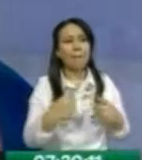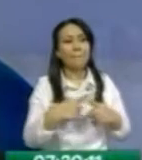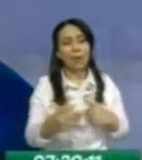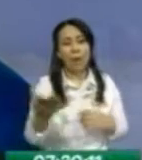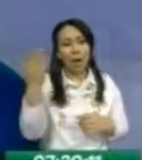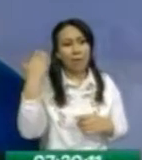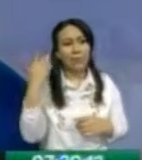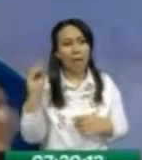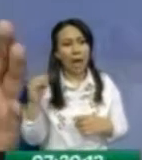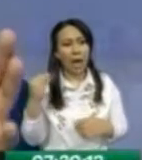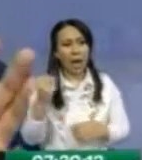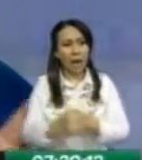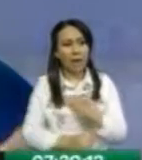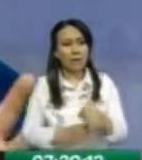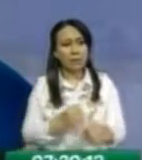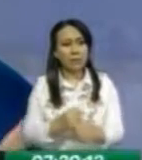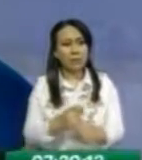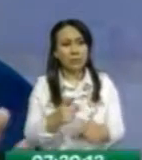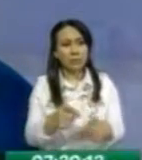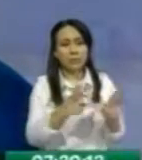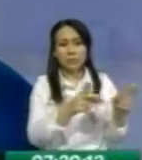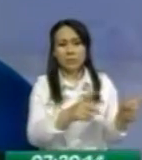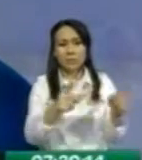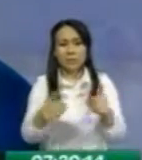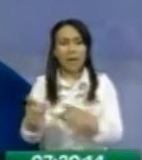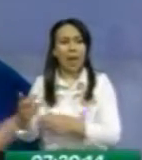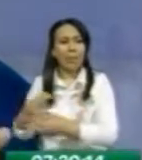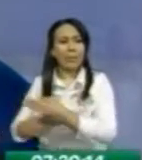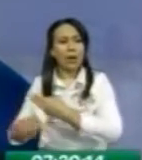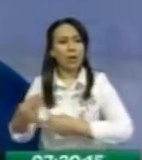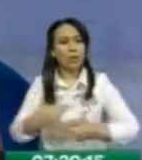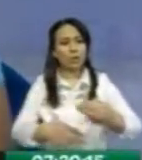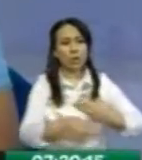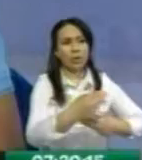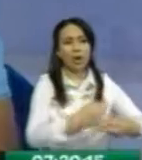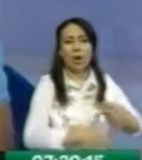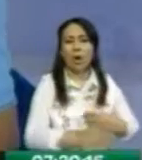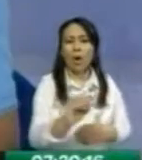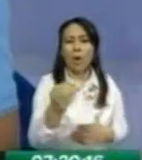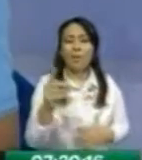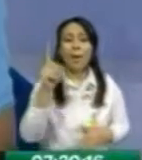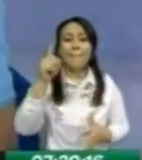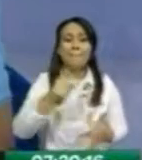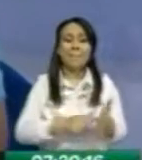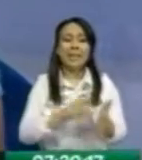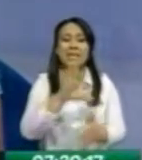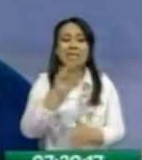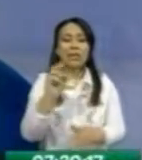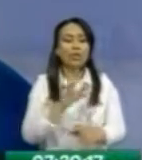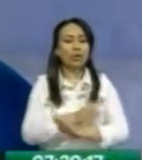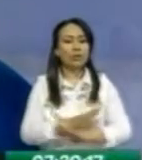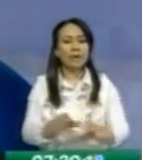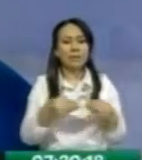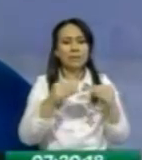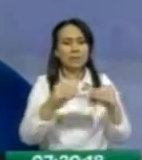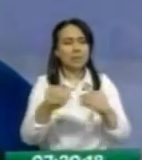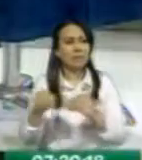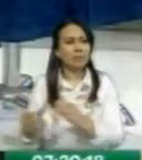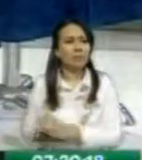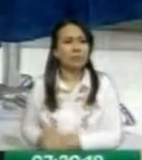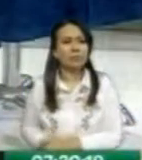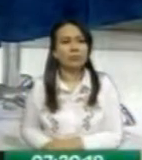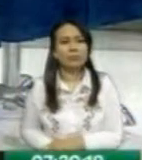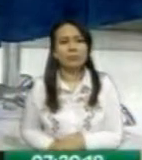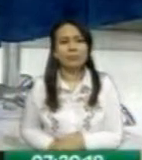año hemos trabajado en la construcción de modelos de negocio con los jóvenes y son más de 1.500 que han recibido ya esta formación.